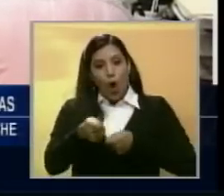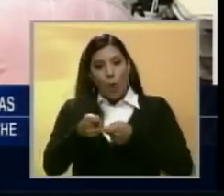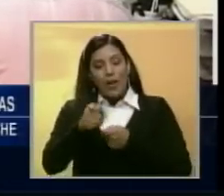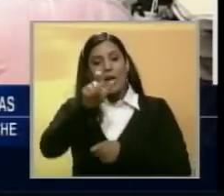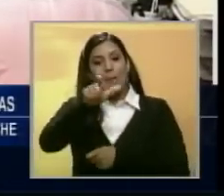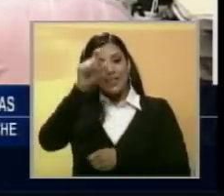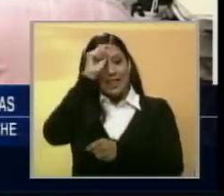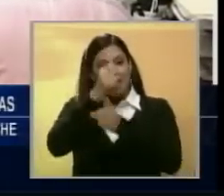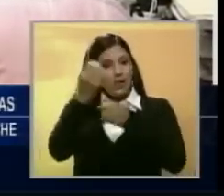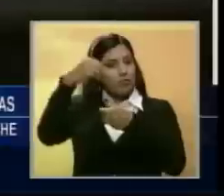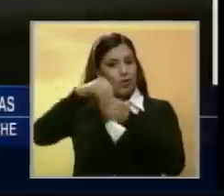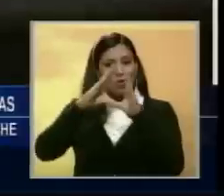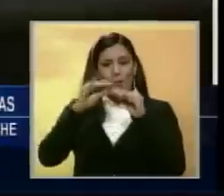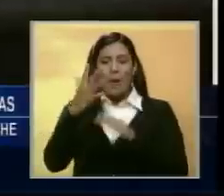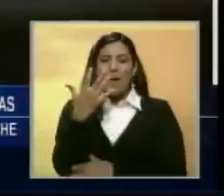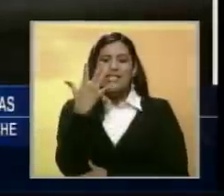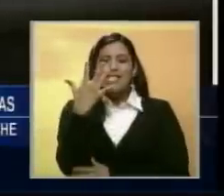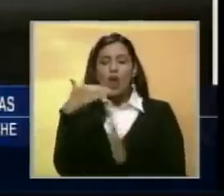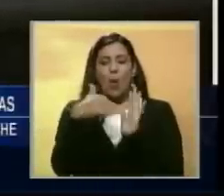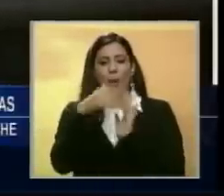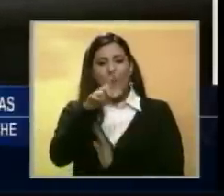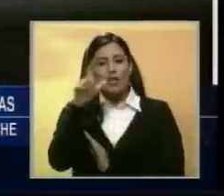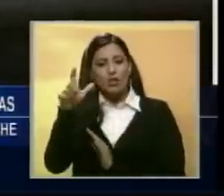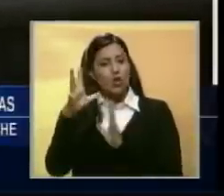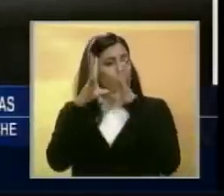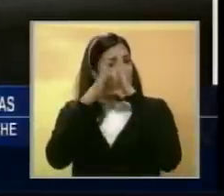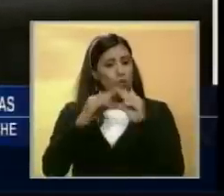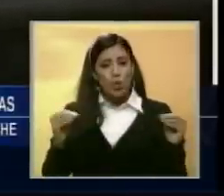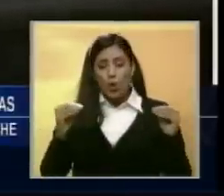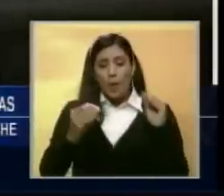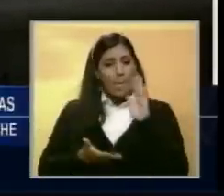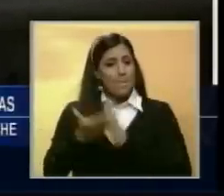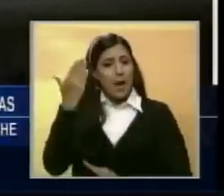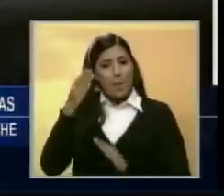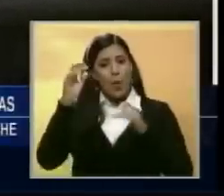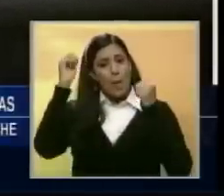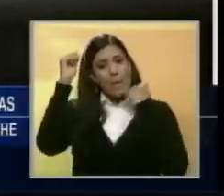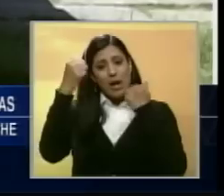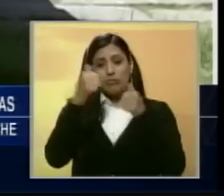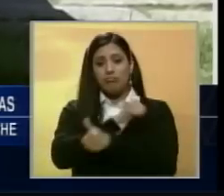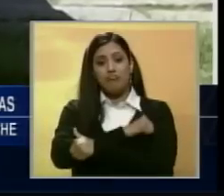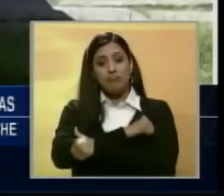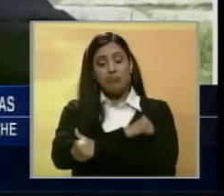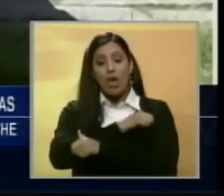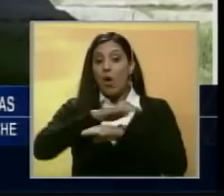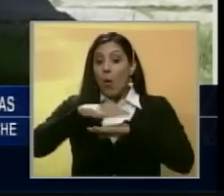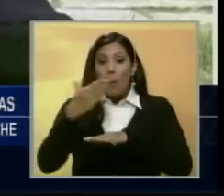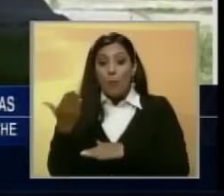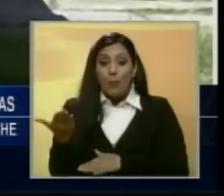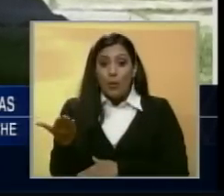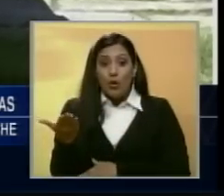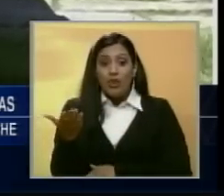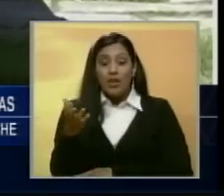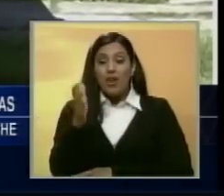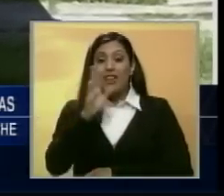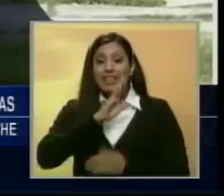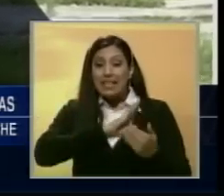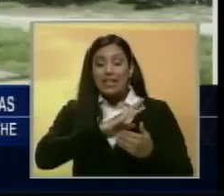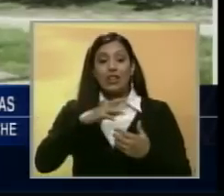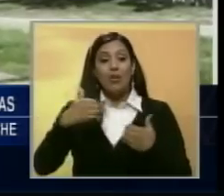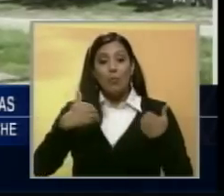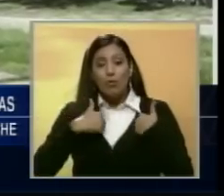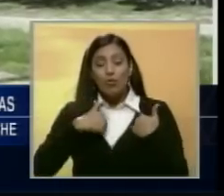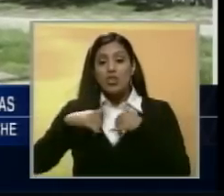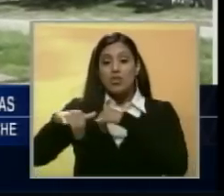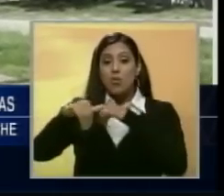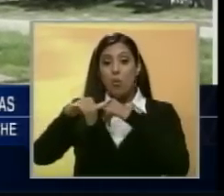empleados, aproximadamente unas 5.000 personas. Todos participan en la paralización porque están enfrentando un problema